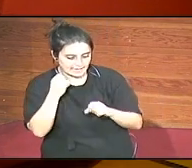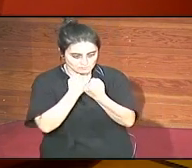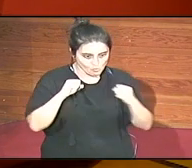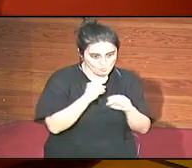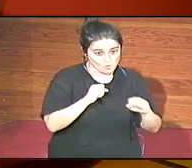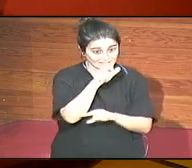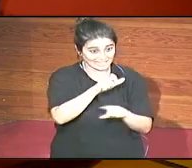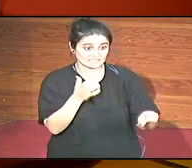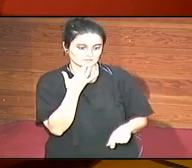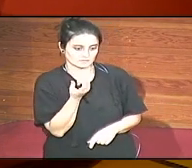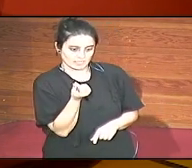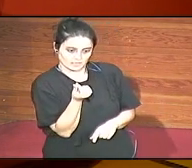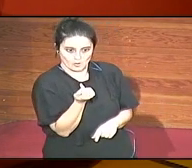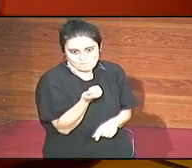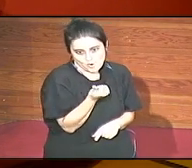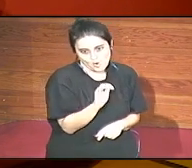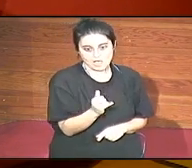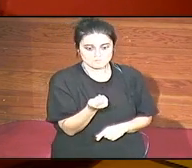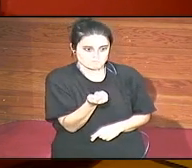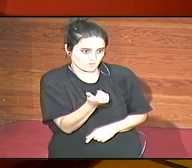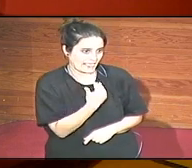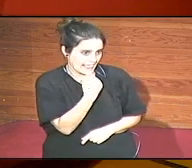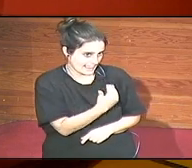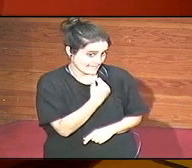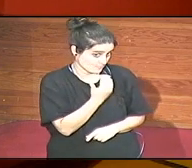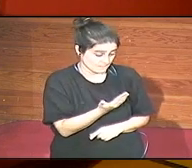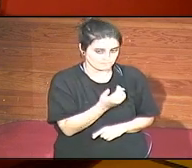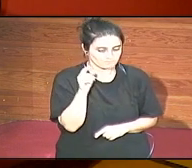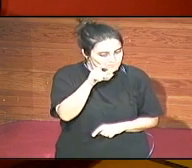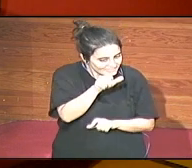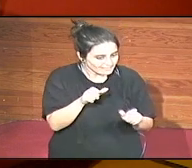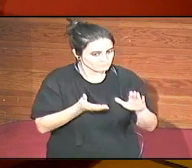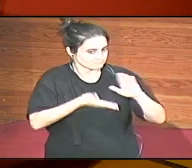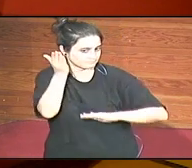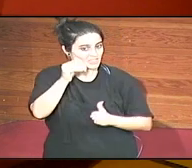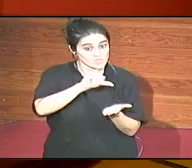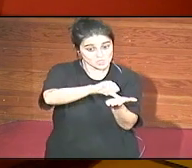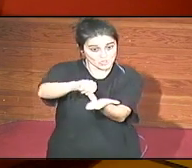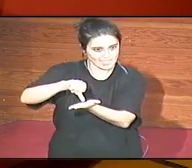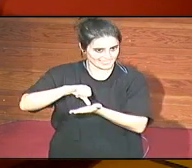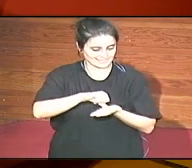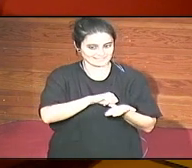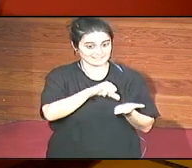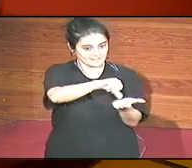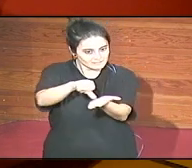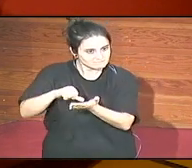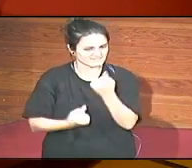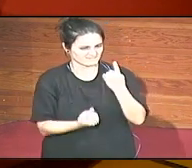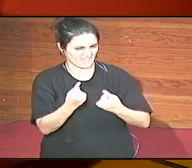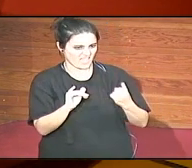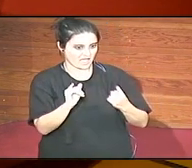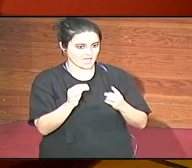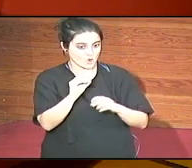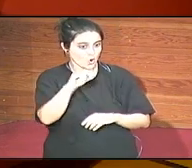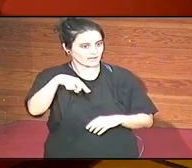las pocos poco pero tienen un poco y se van a las ciudades donde algunas veces con suerte hay algún tipo de apoyo de